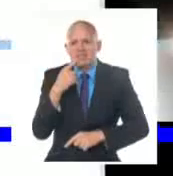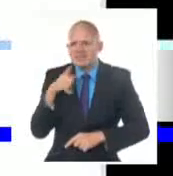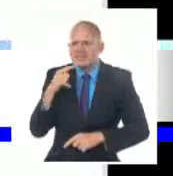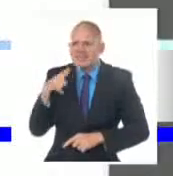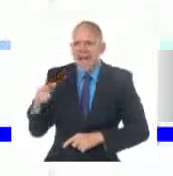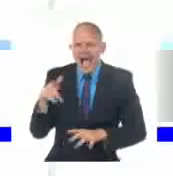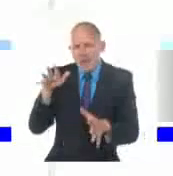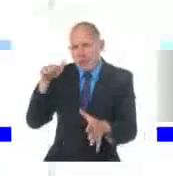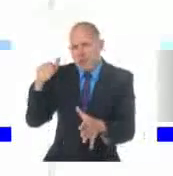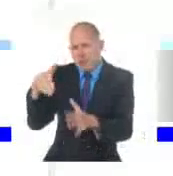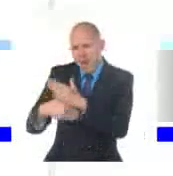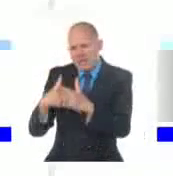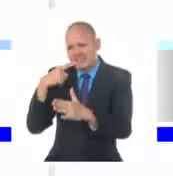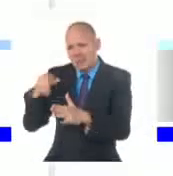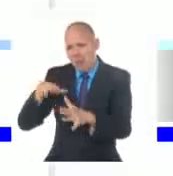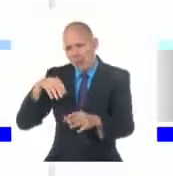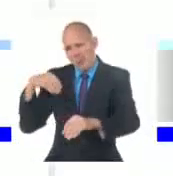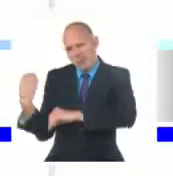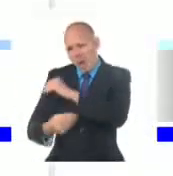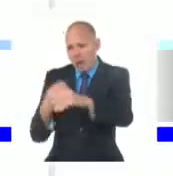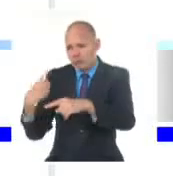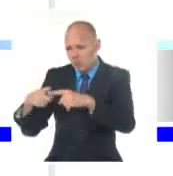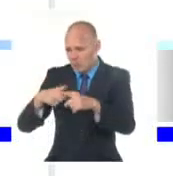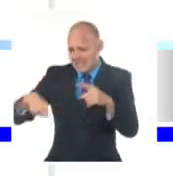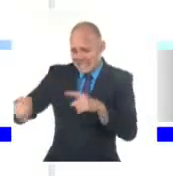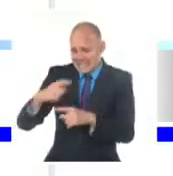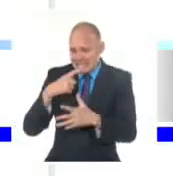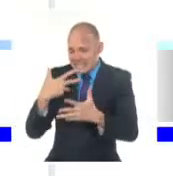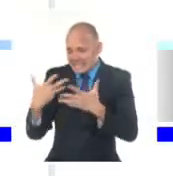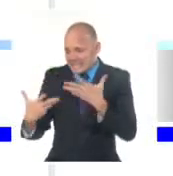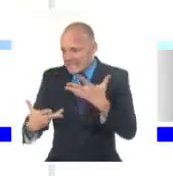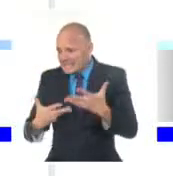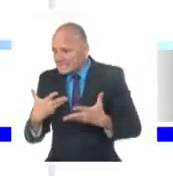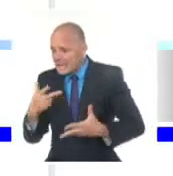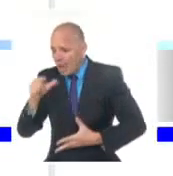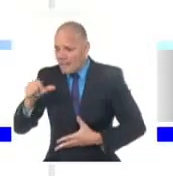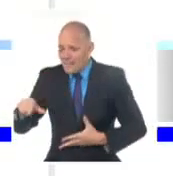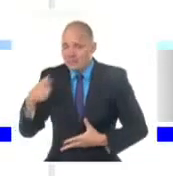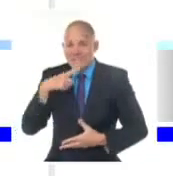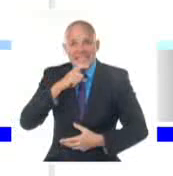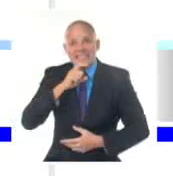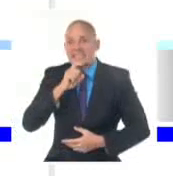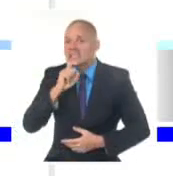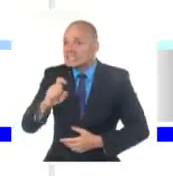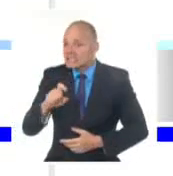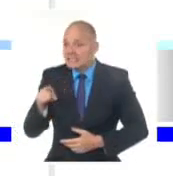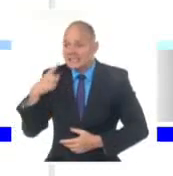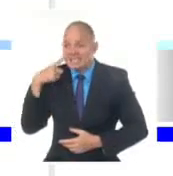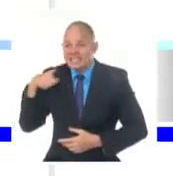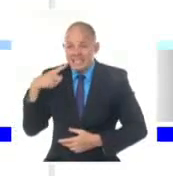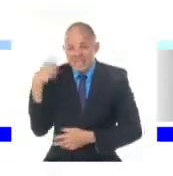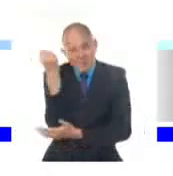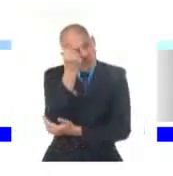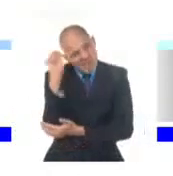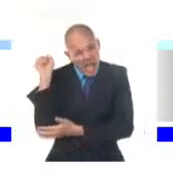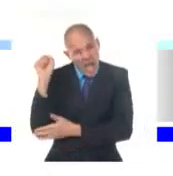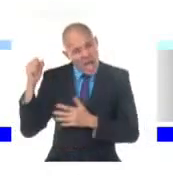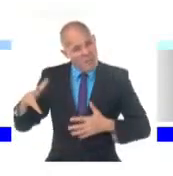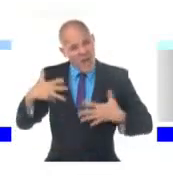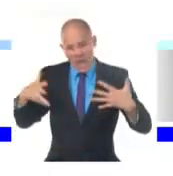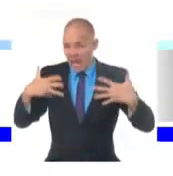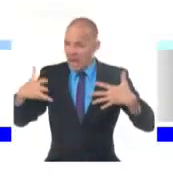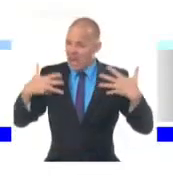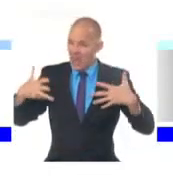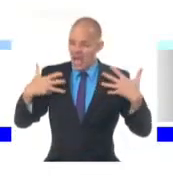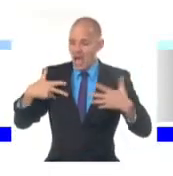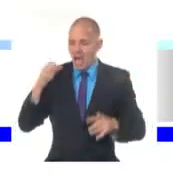más urgente una solución que abarque el diálogo amplio entre la sociedad civil haitiana y los actores políticos. Alba TCP considera